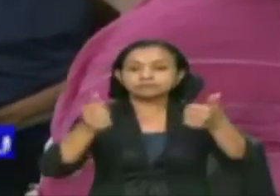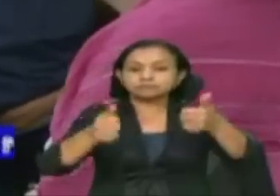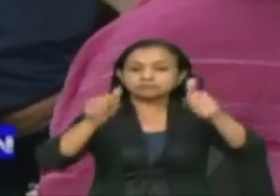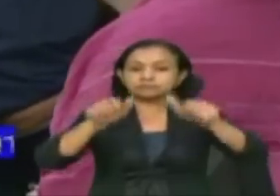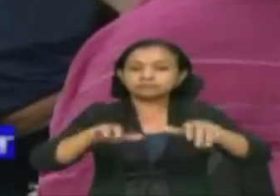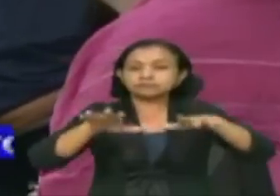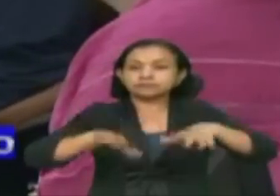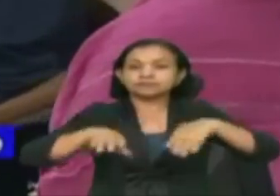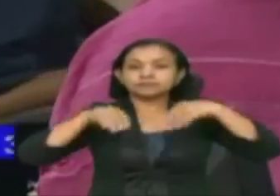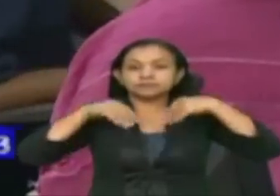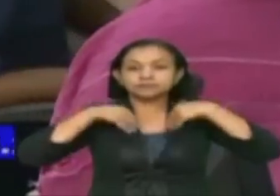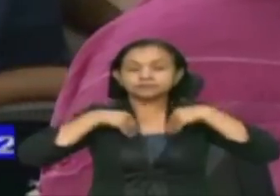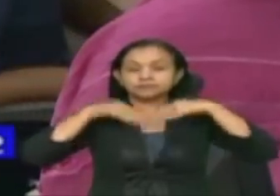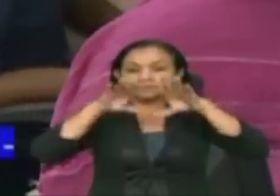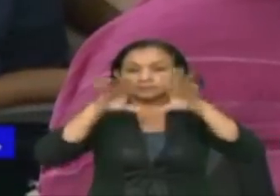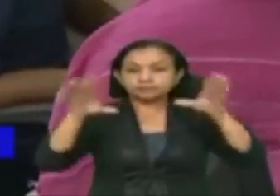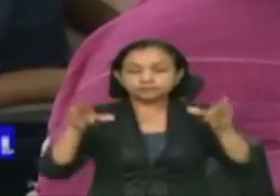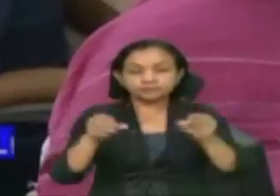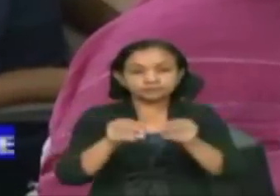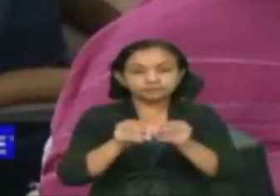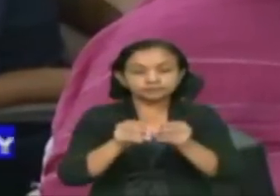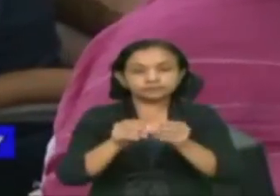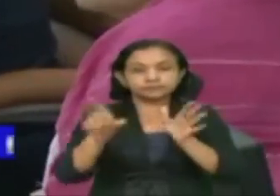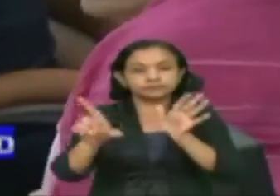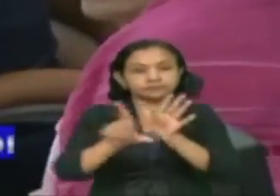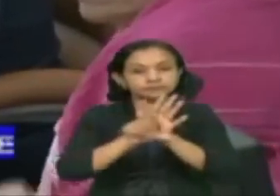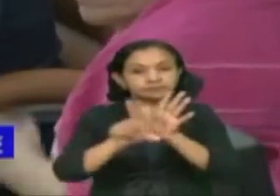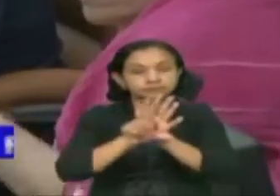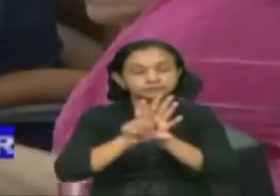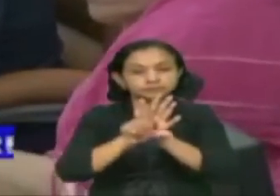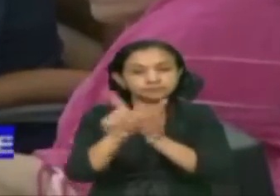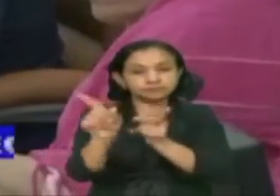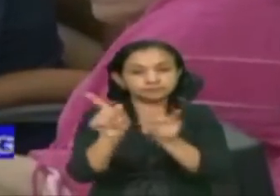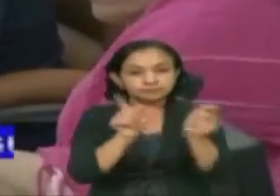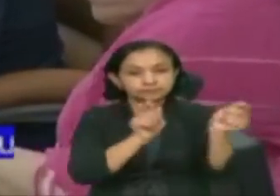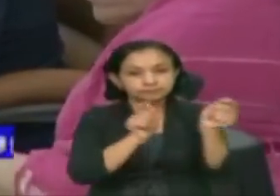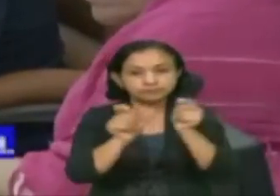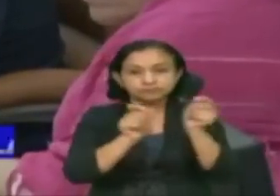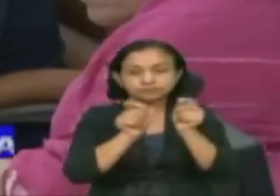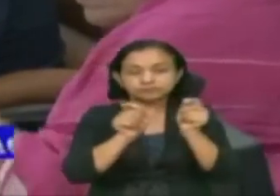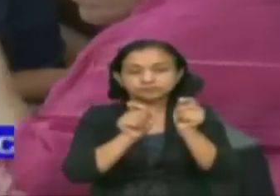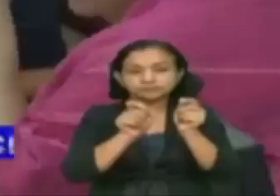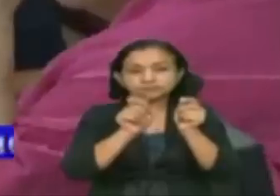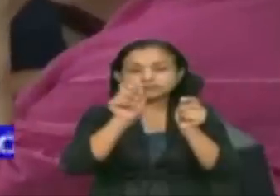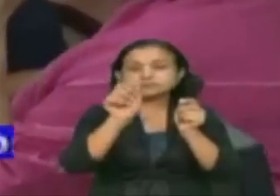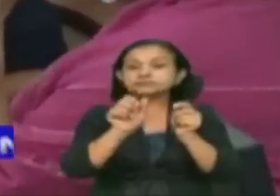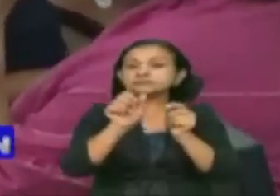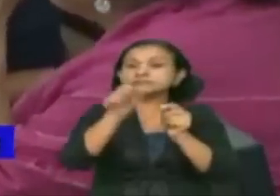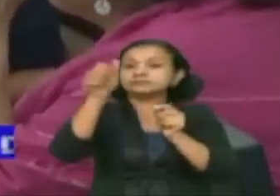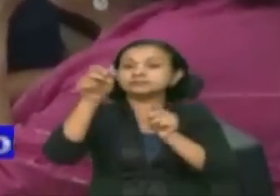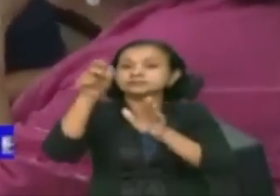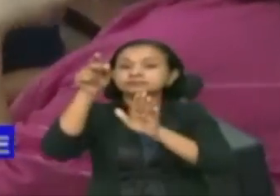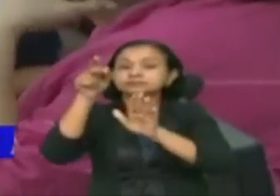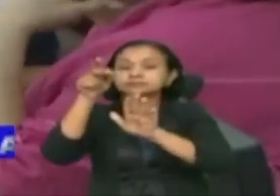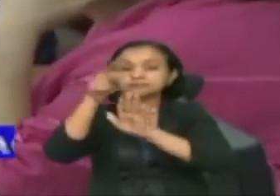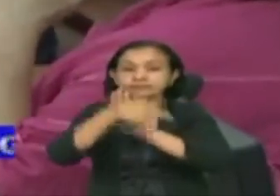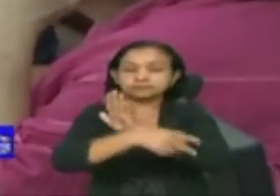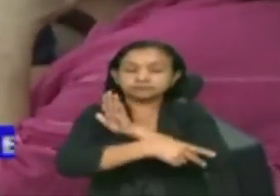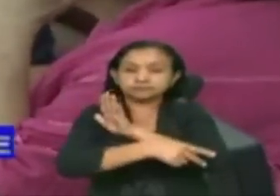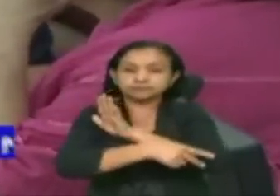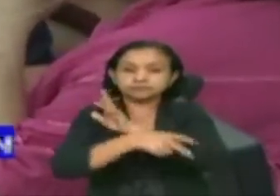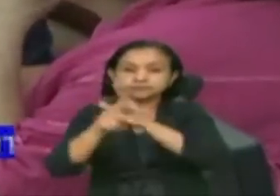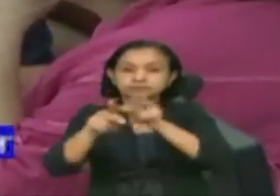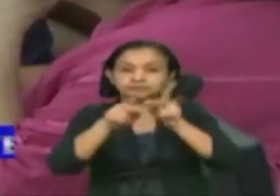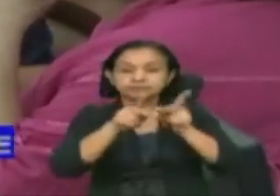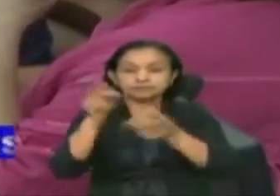aprueba en lo general la ley de regulación de los agentes